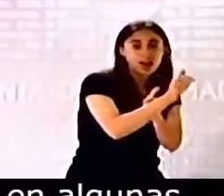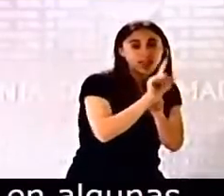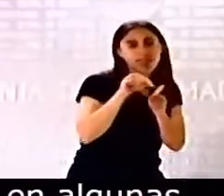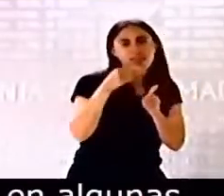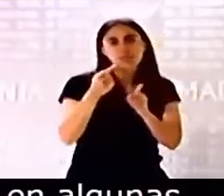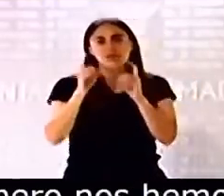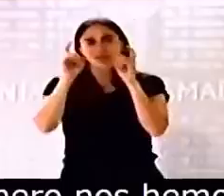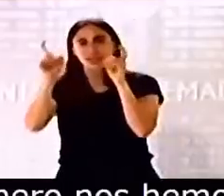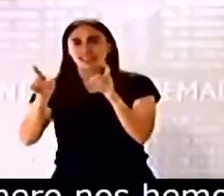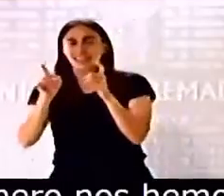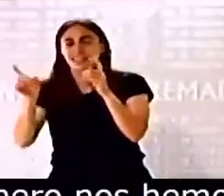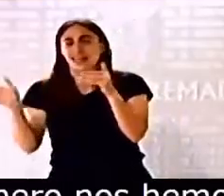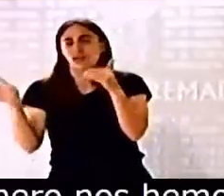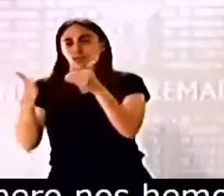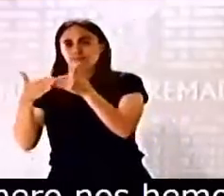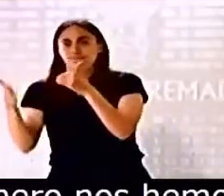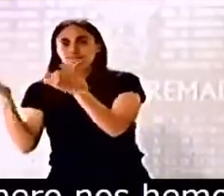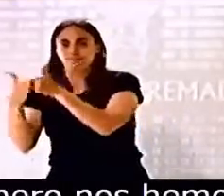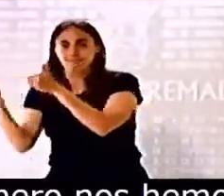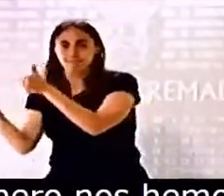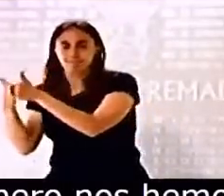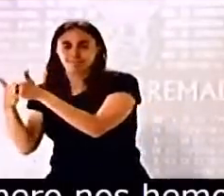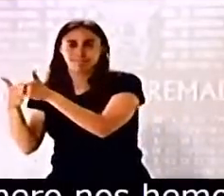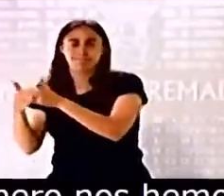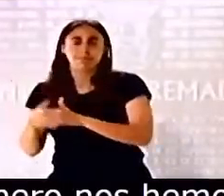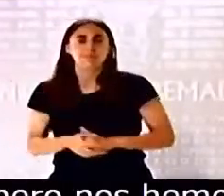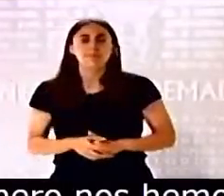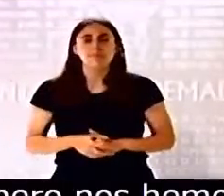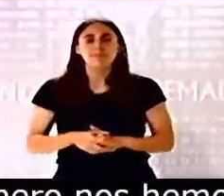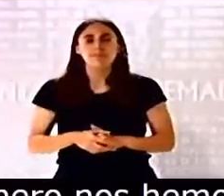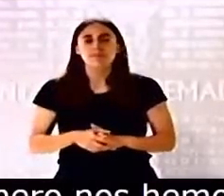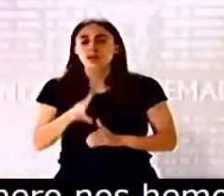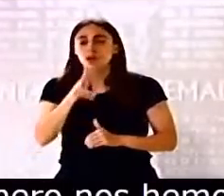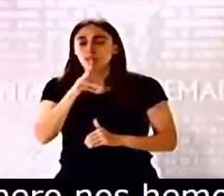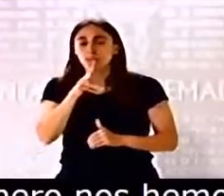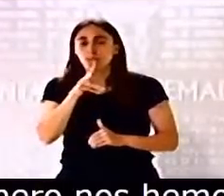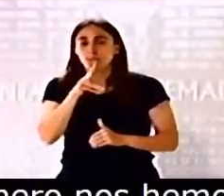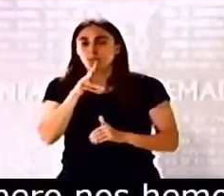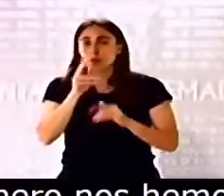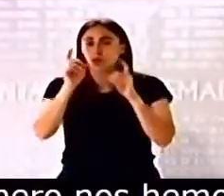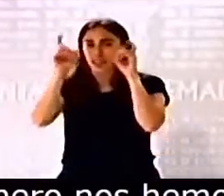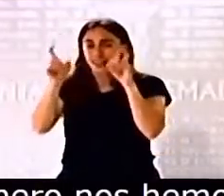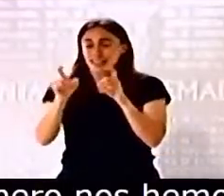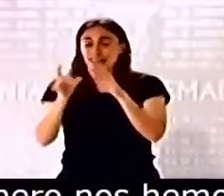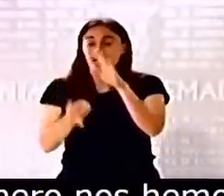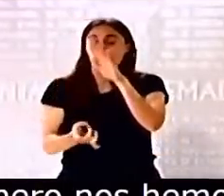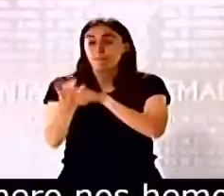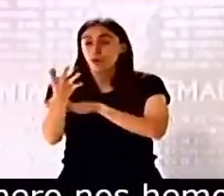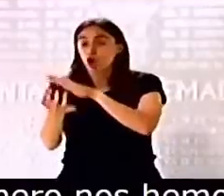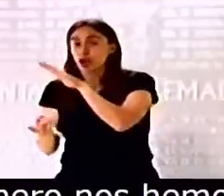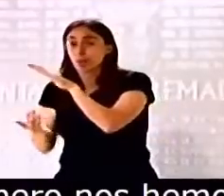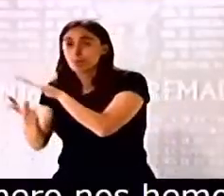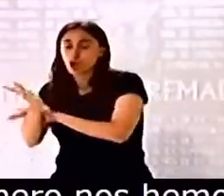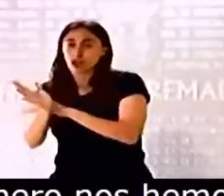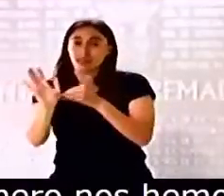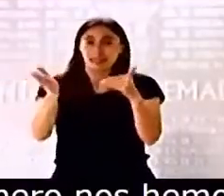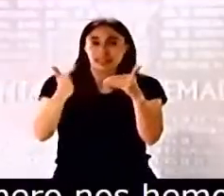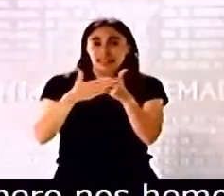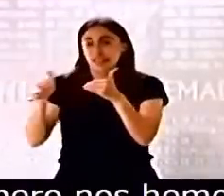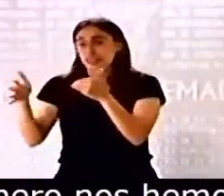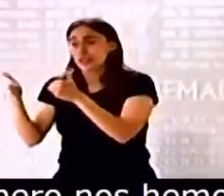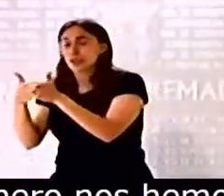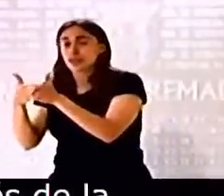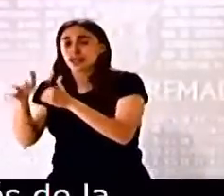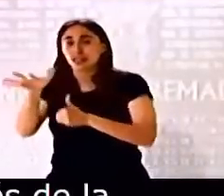intentando acorralar al virus a través de la delimitación de los brotes y del cierre perimetral de